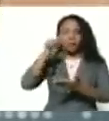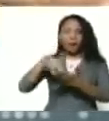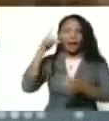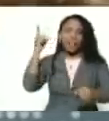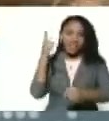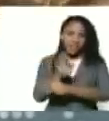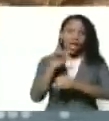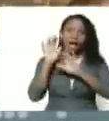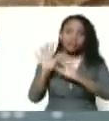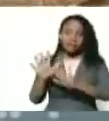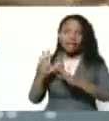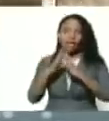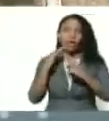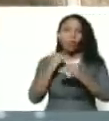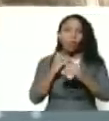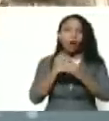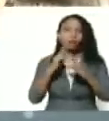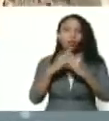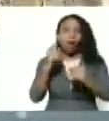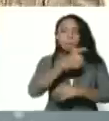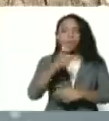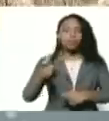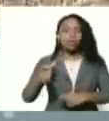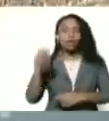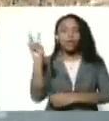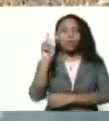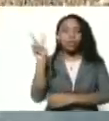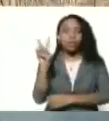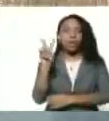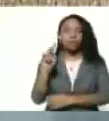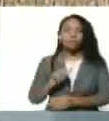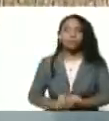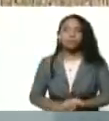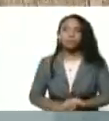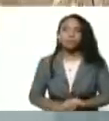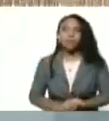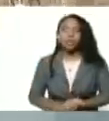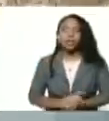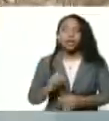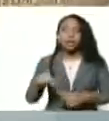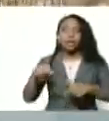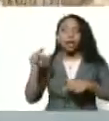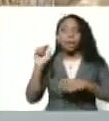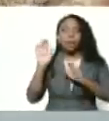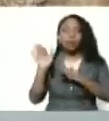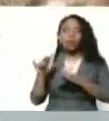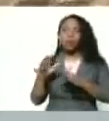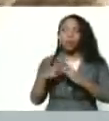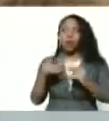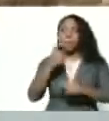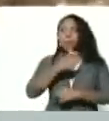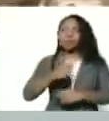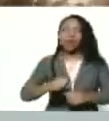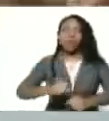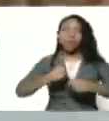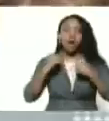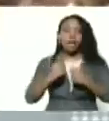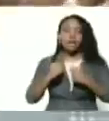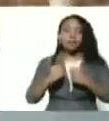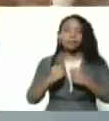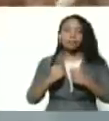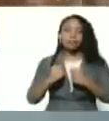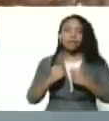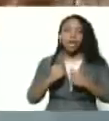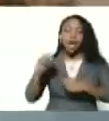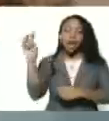los venezolanos y venezolanas, producir, producir, producir, apuntando a la Venezuela potencia. Que la vamos a lograr,